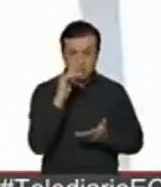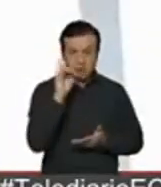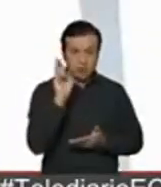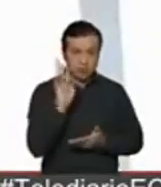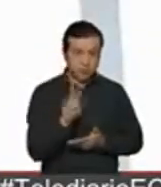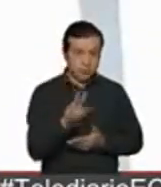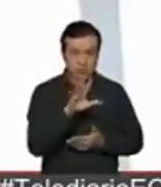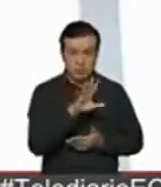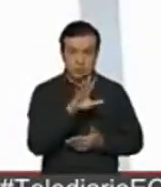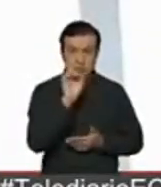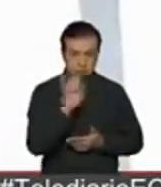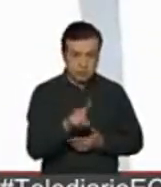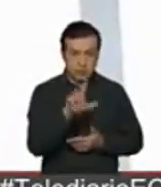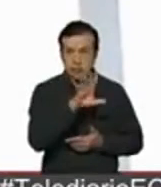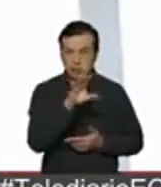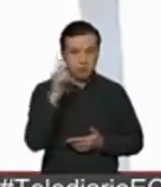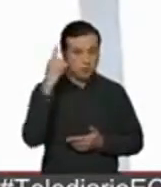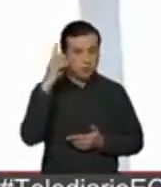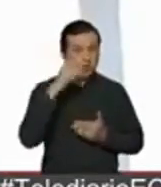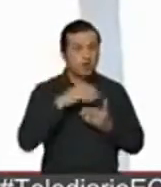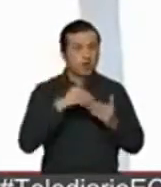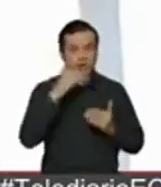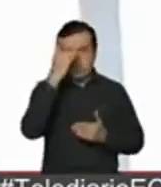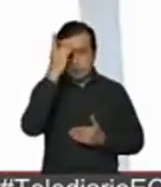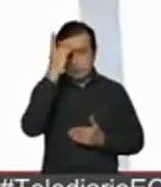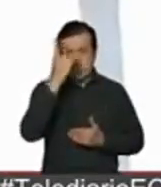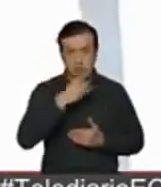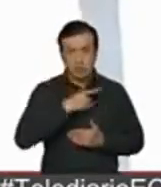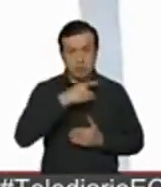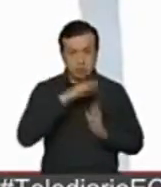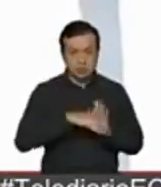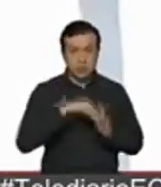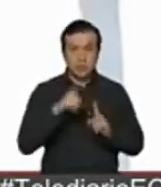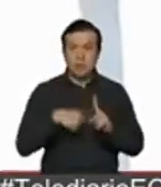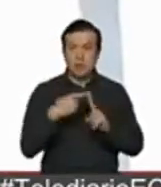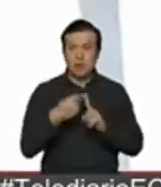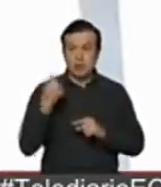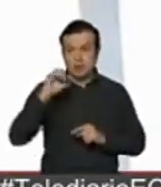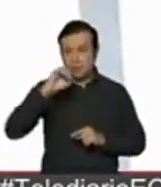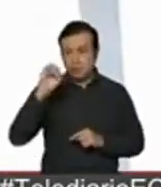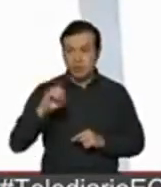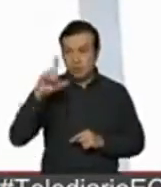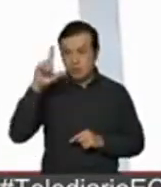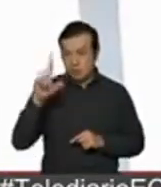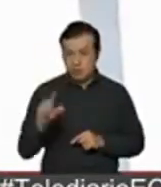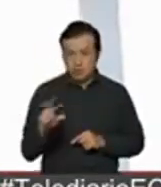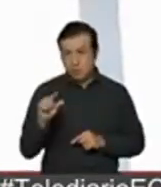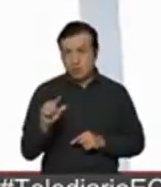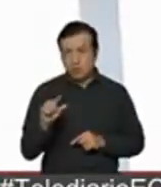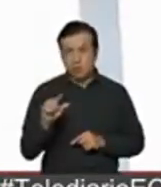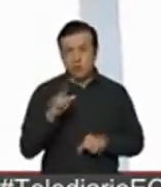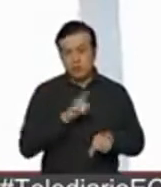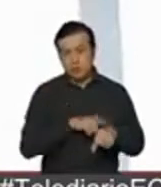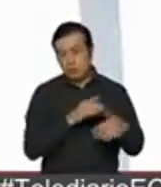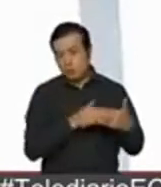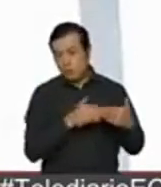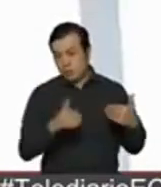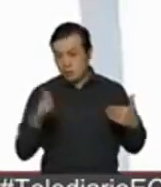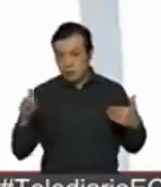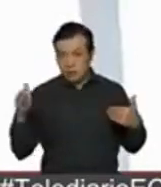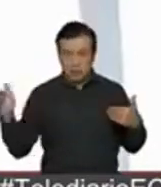1.500 millones que usted menciona, pero a eso se tiene que sumar también una reducción en la tasa de interés promedio y una extensión en los